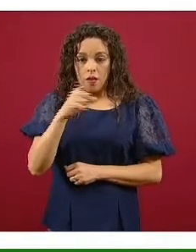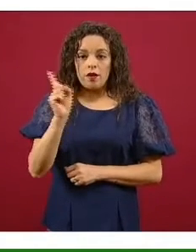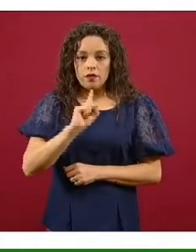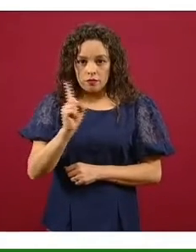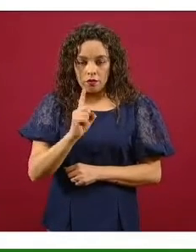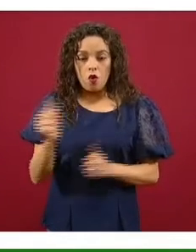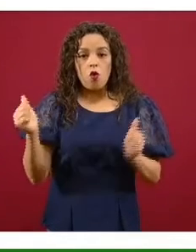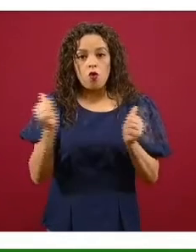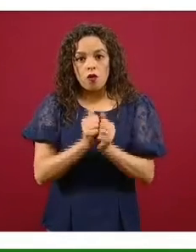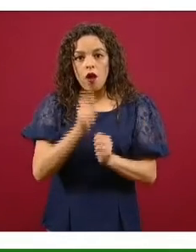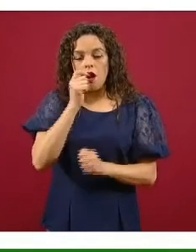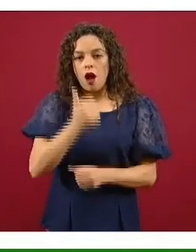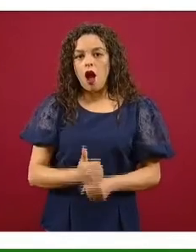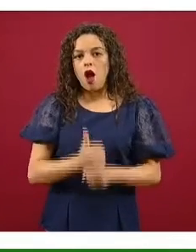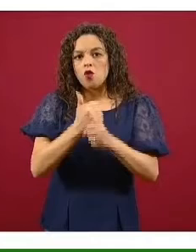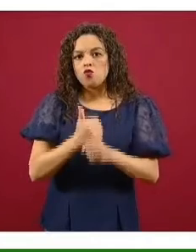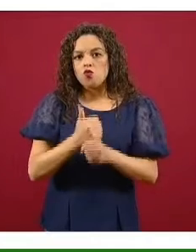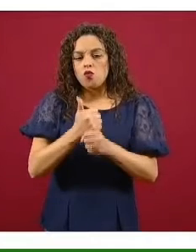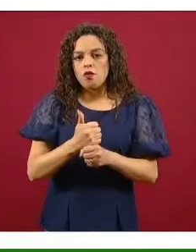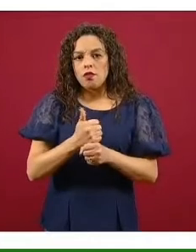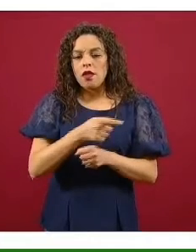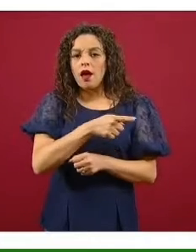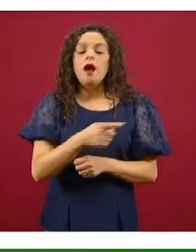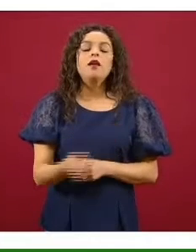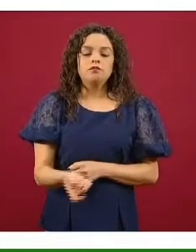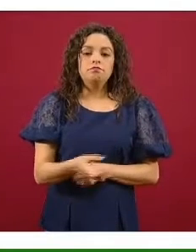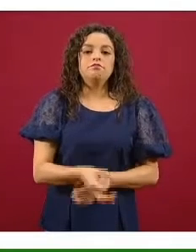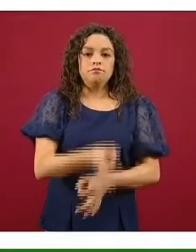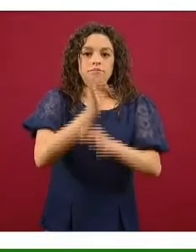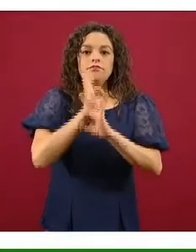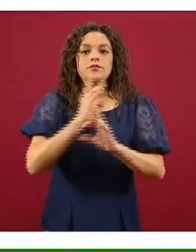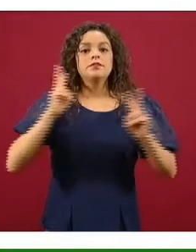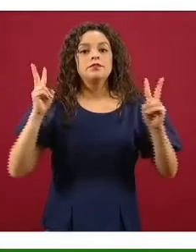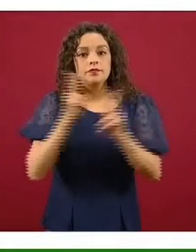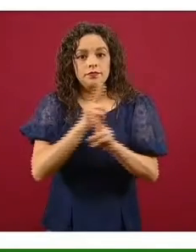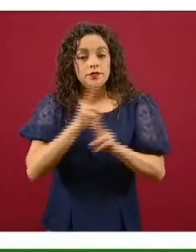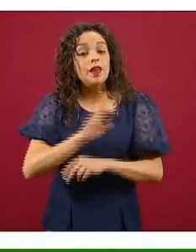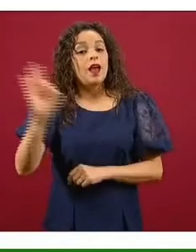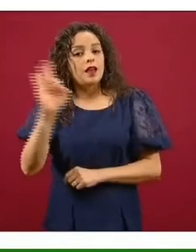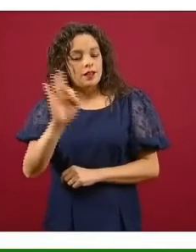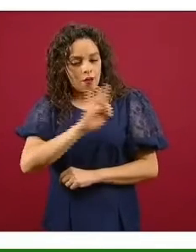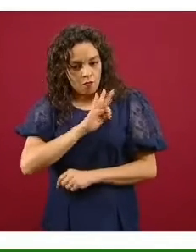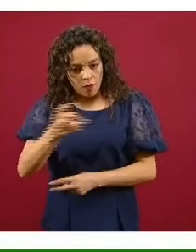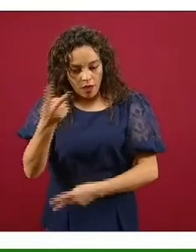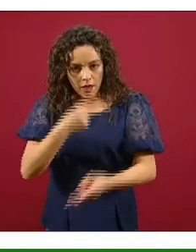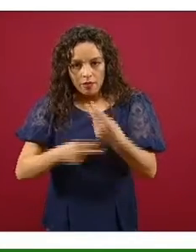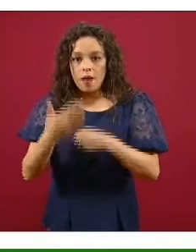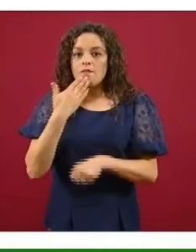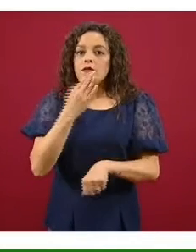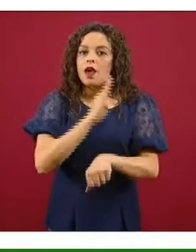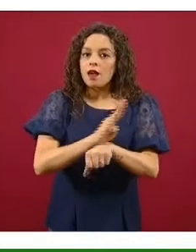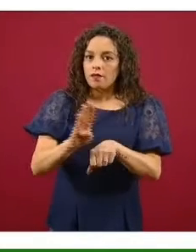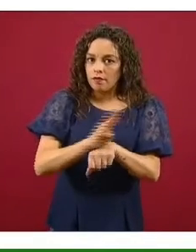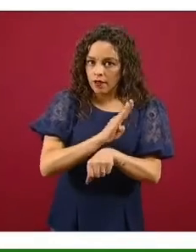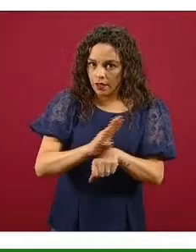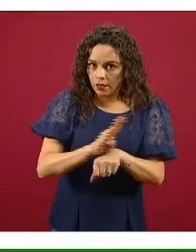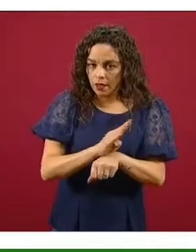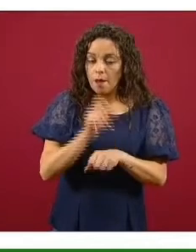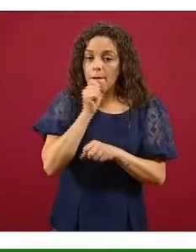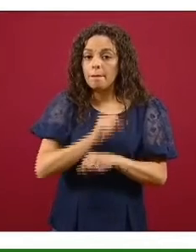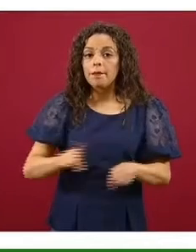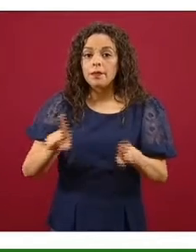oxígeno suplementario puede tener un beneficio, igual que los anticoagulantes en pacientes